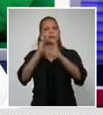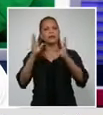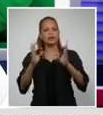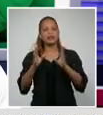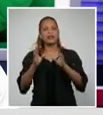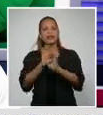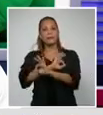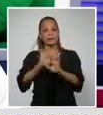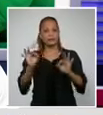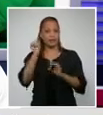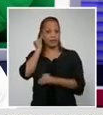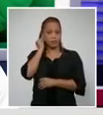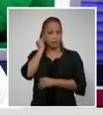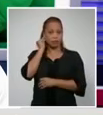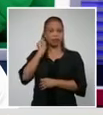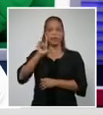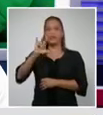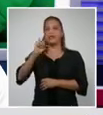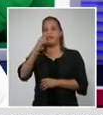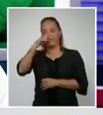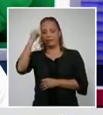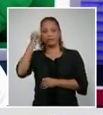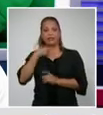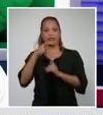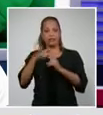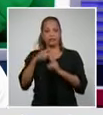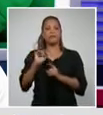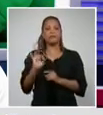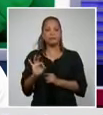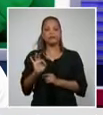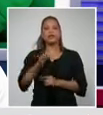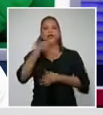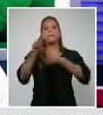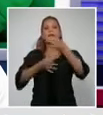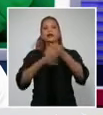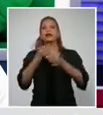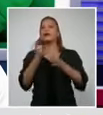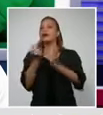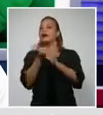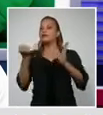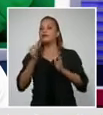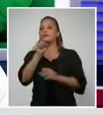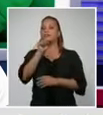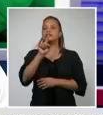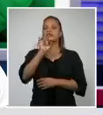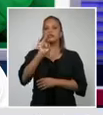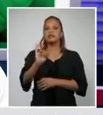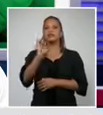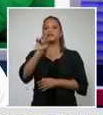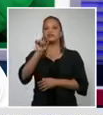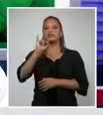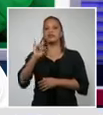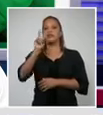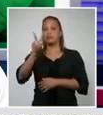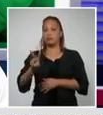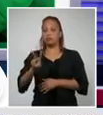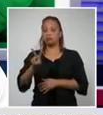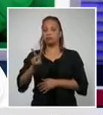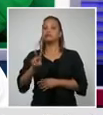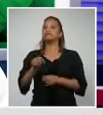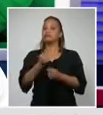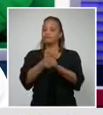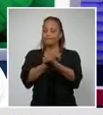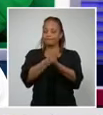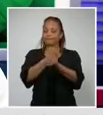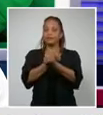Lisset, activos en estos momentos 762, con mucho riesgo por la